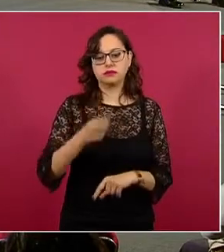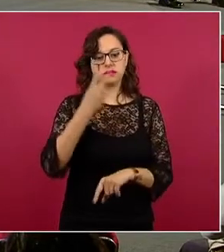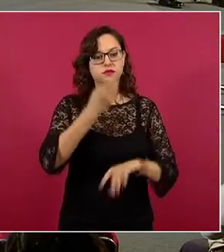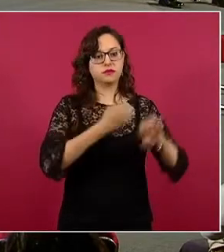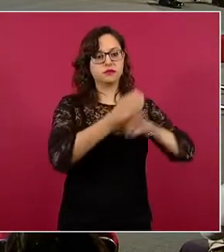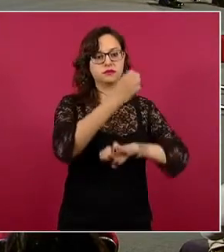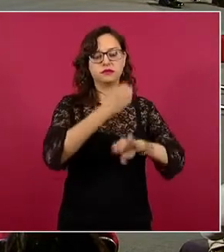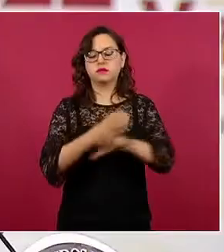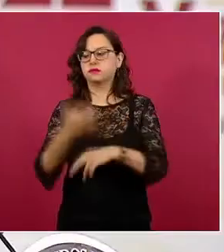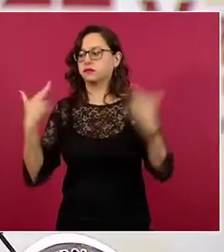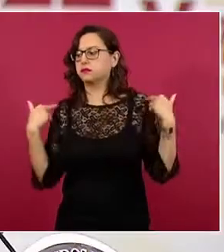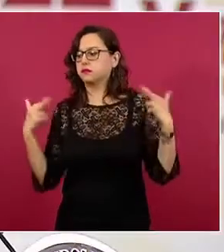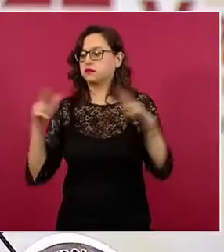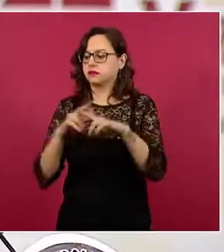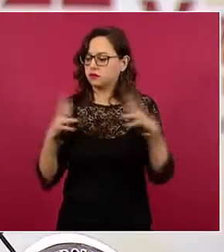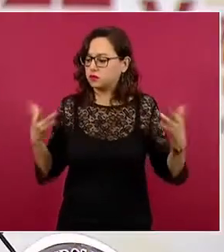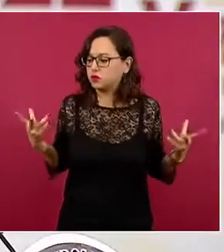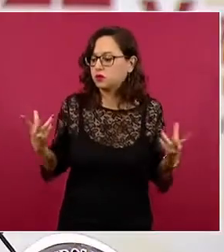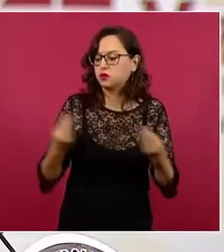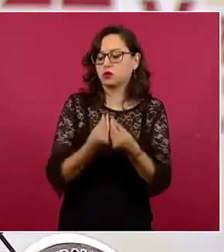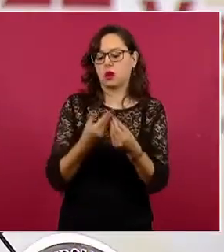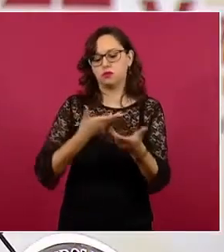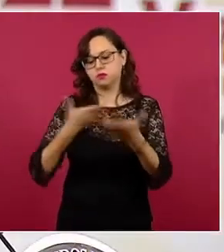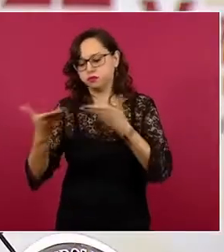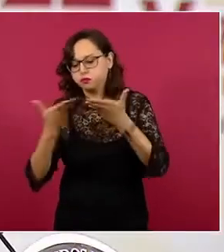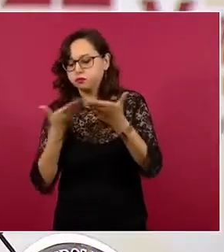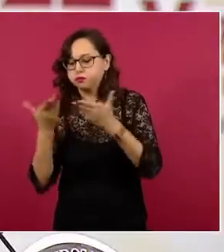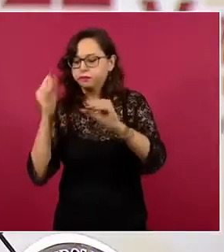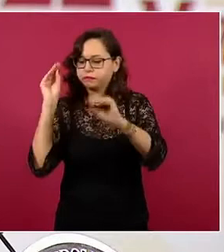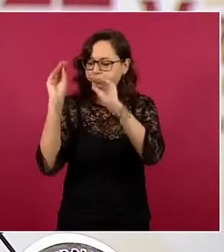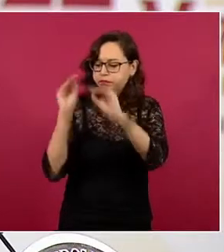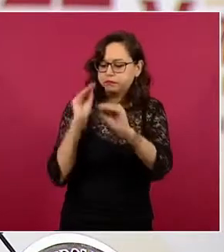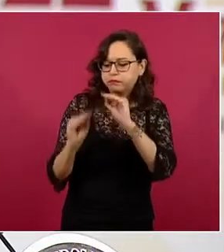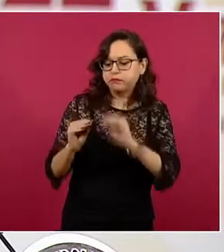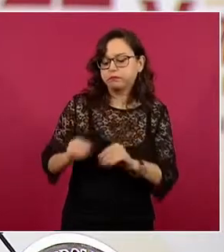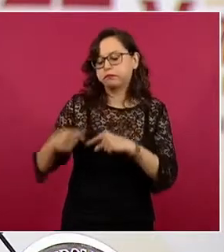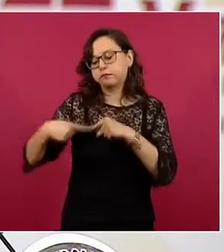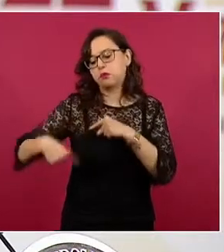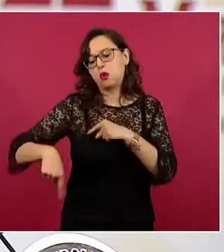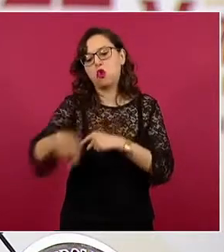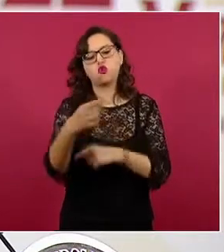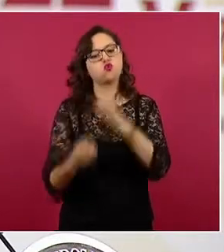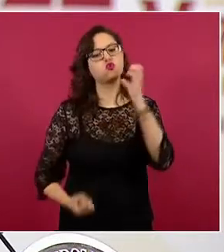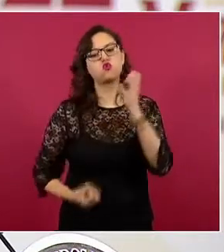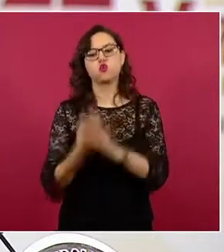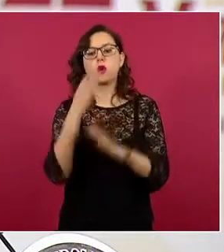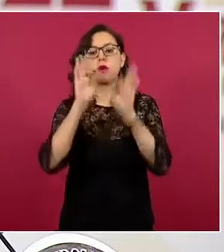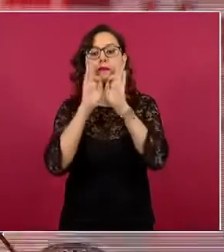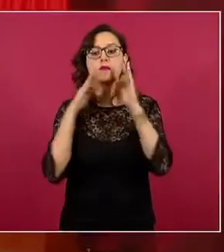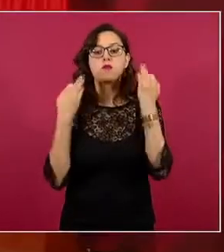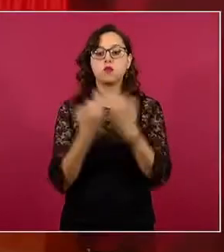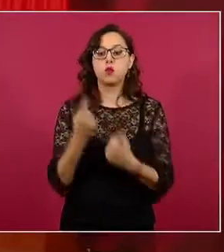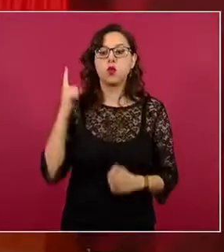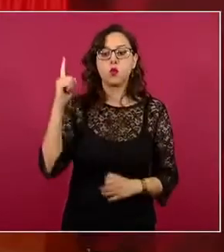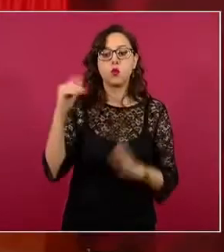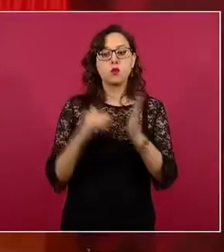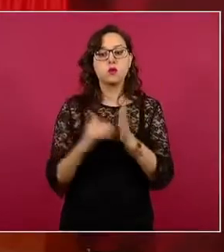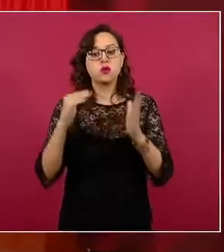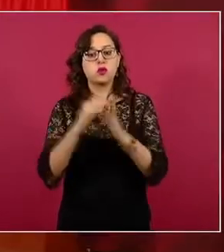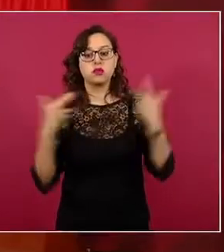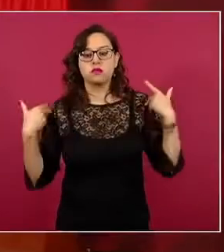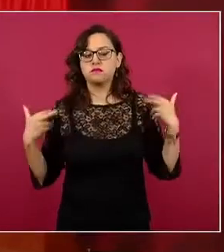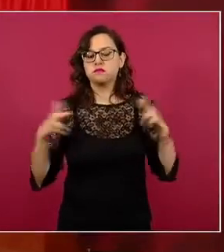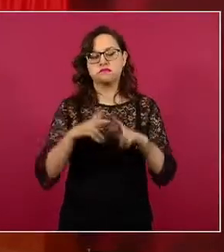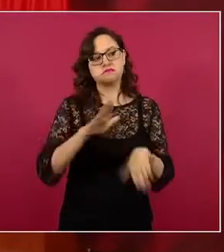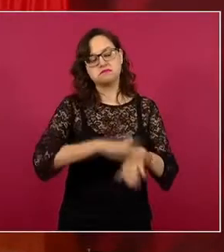estados, señalaron el rumbo para la Secretaría de Educación Pública. Los más de 1 millón de docentes solicitan un cambio en el modelo